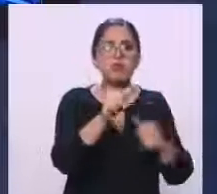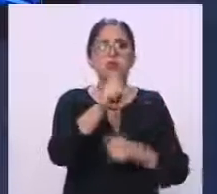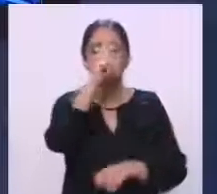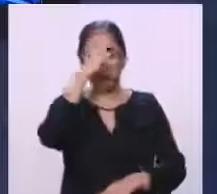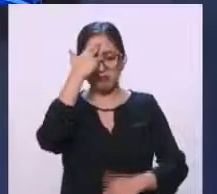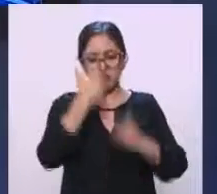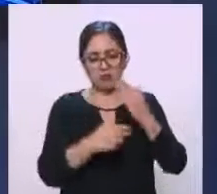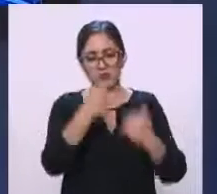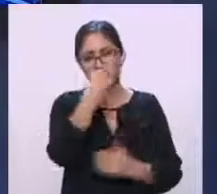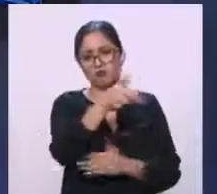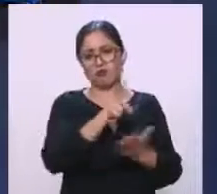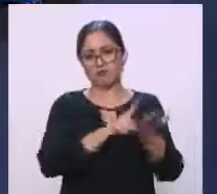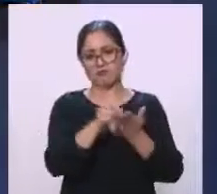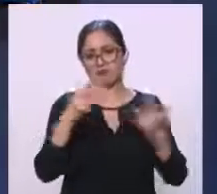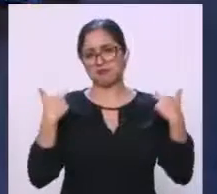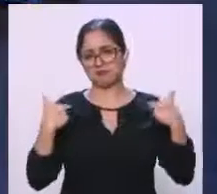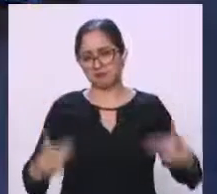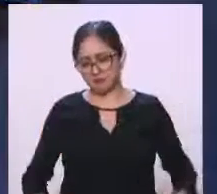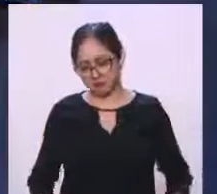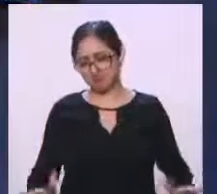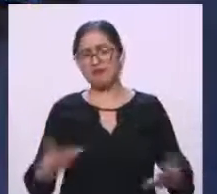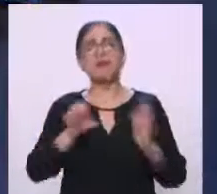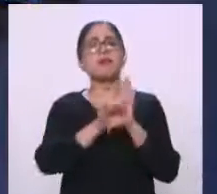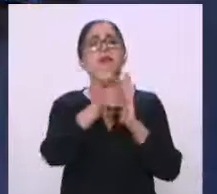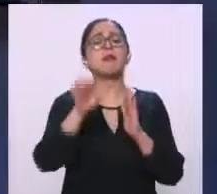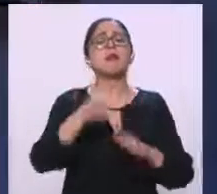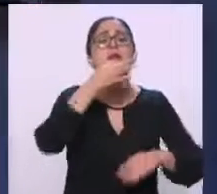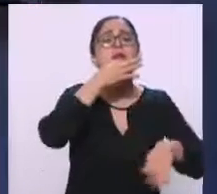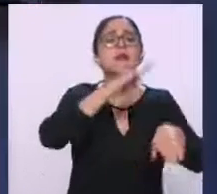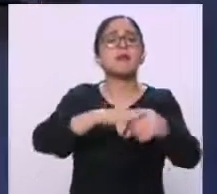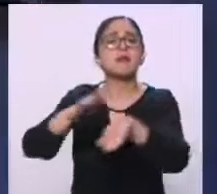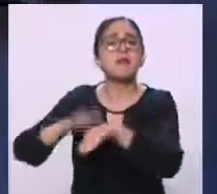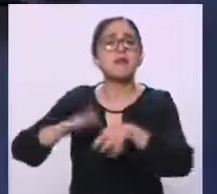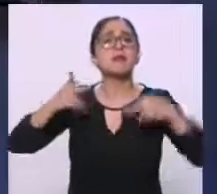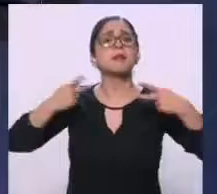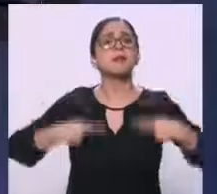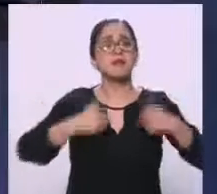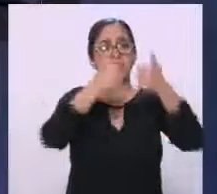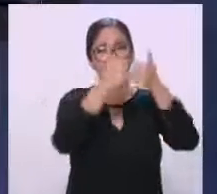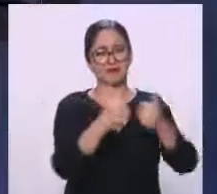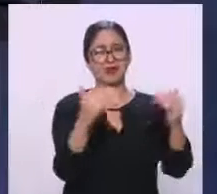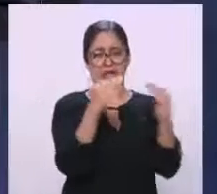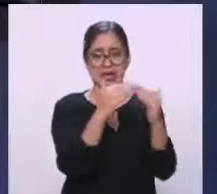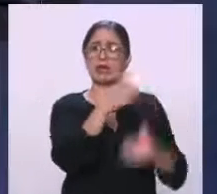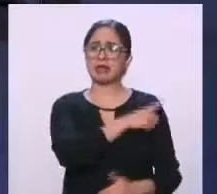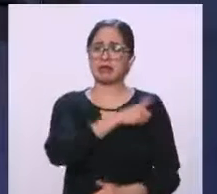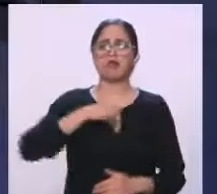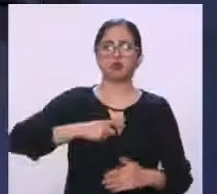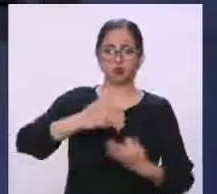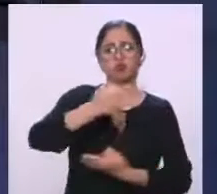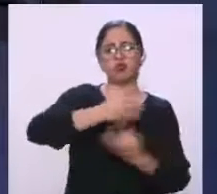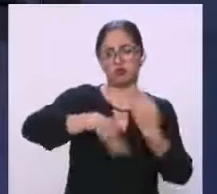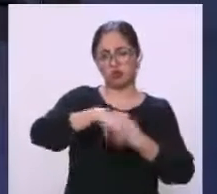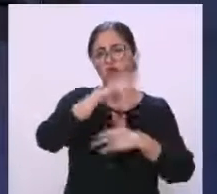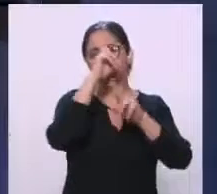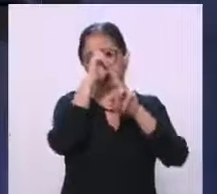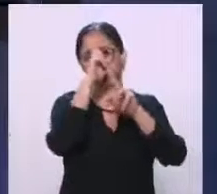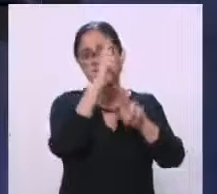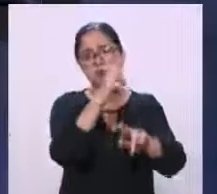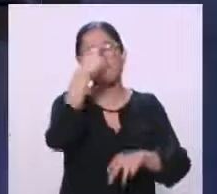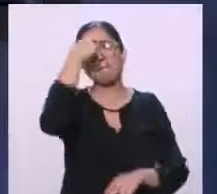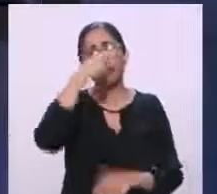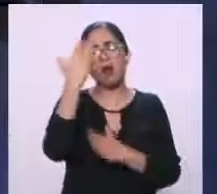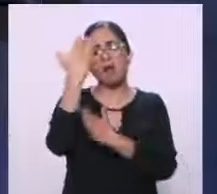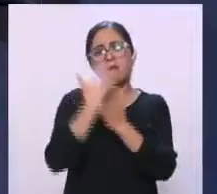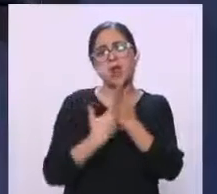Mire, el llamado quédate en casa es eso, es un llamado al que sin duda todos debemos atender y del que depende una menor